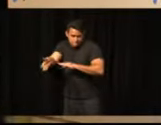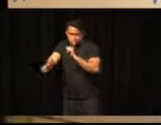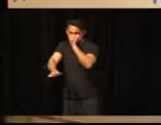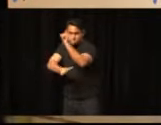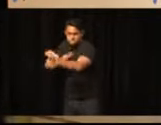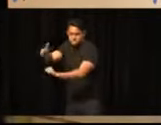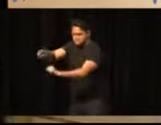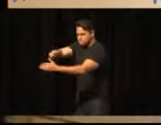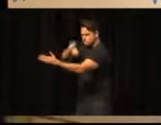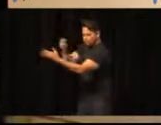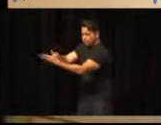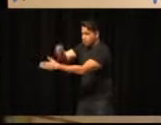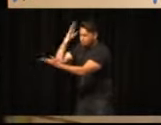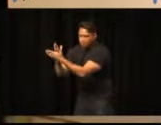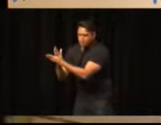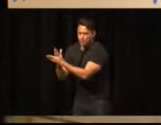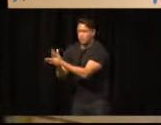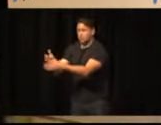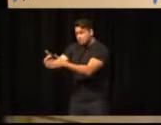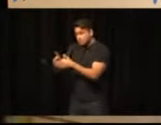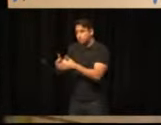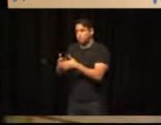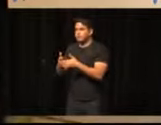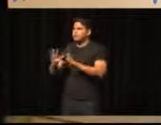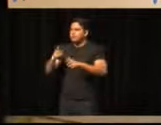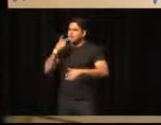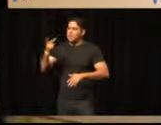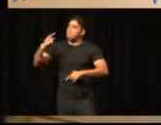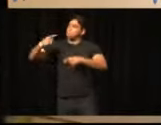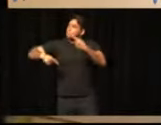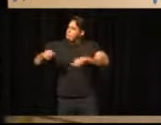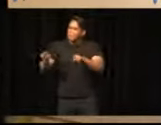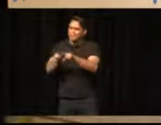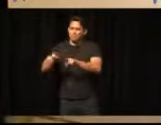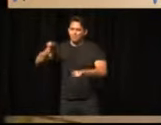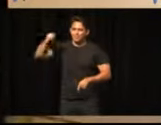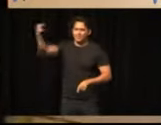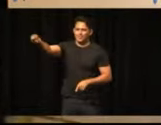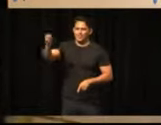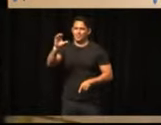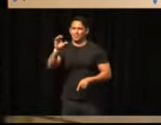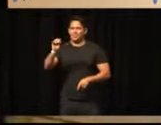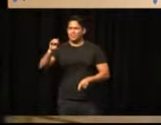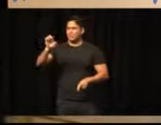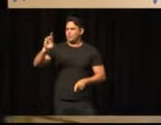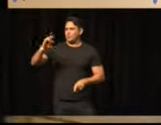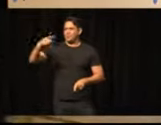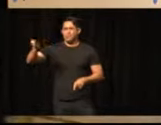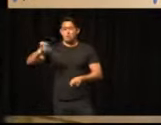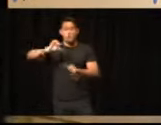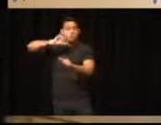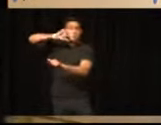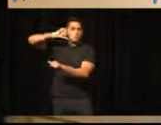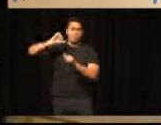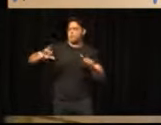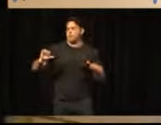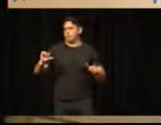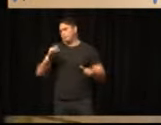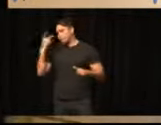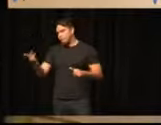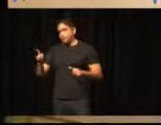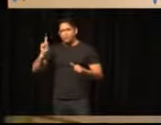muy agresiva y dijeron, bueno, ya, deténganse. Políticas públicas también son una forma de coerción sobre las